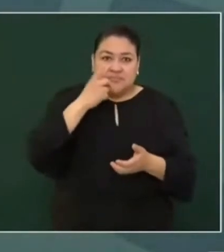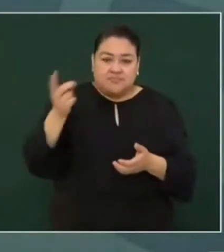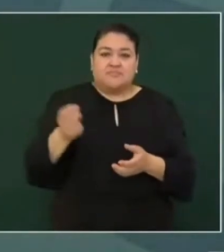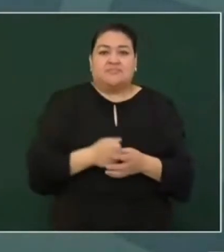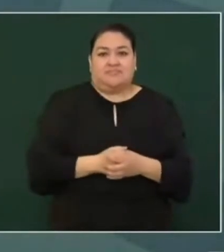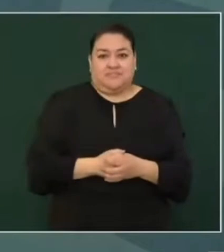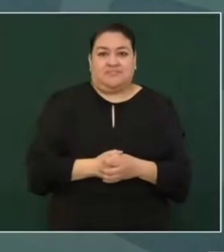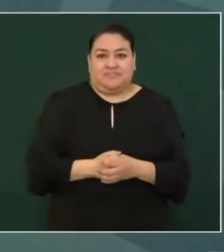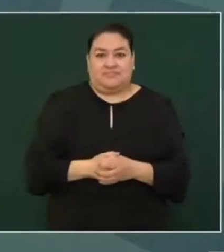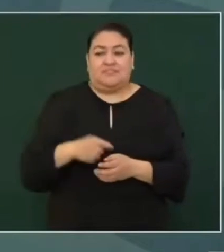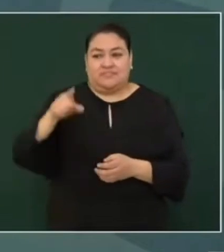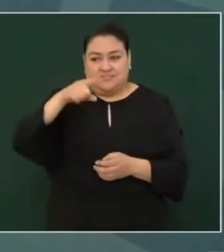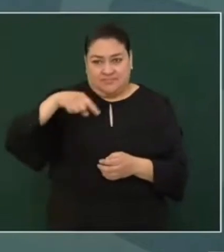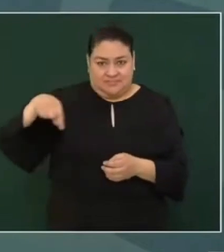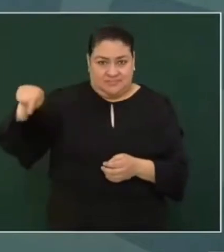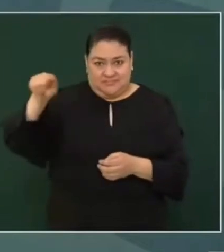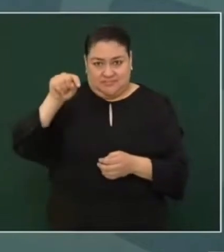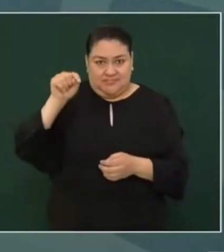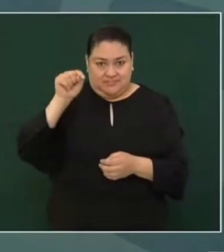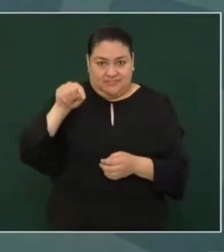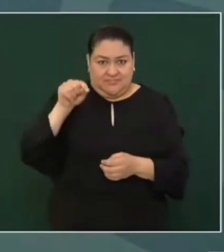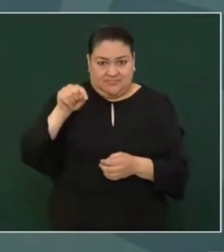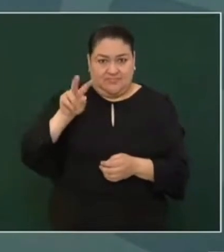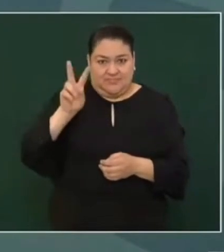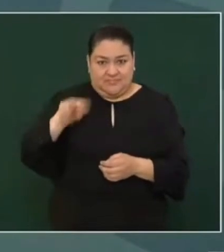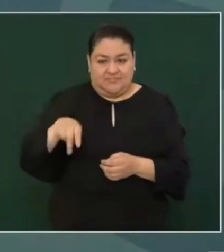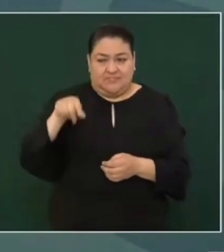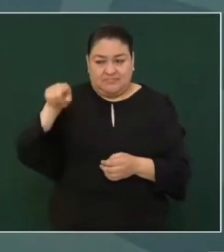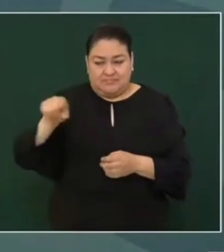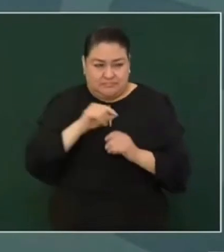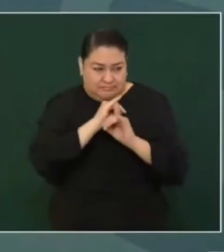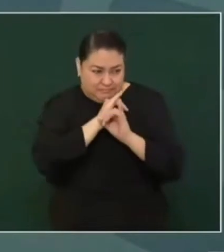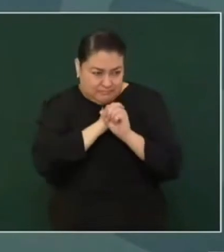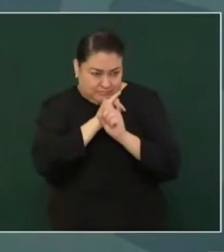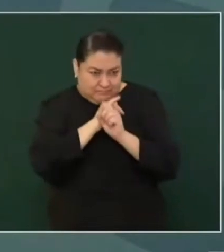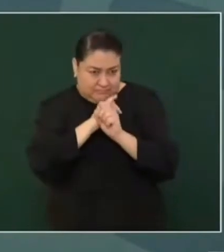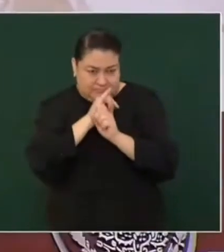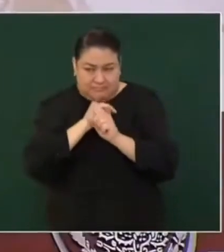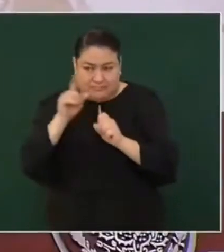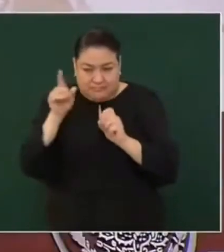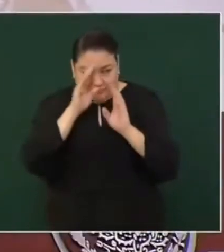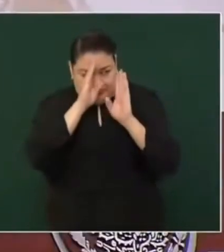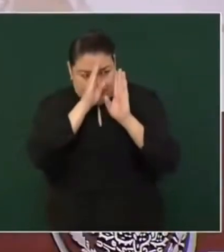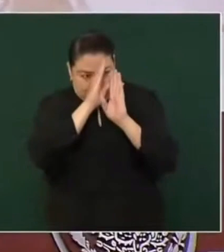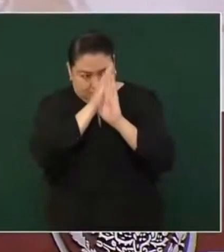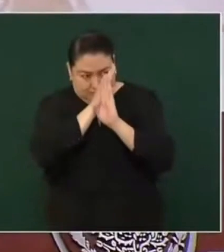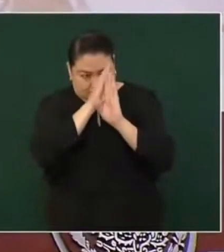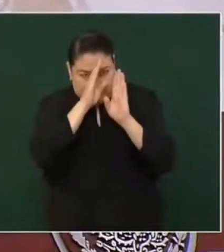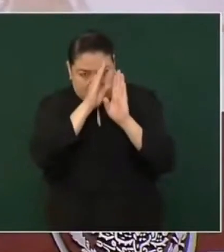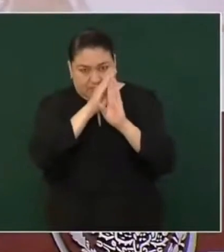Hacen labor, no de inteligencia, espionaje.